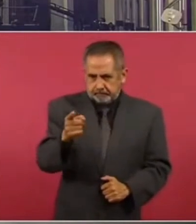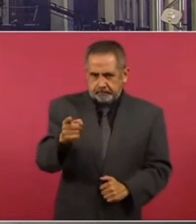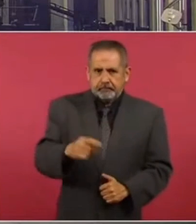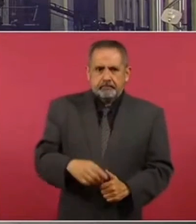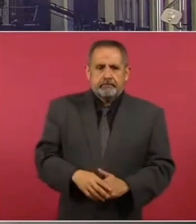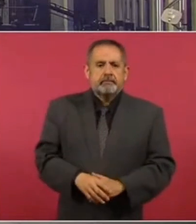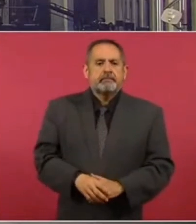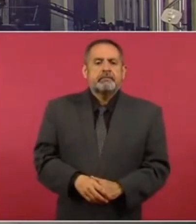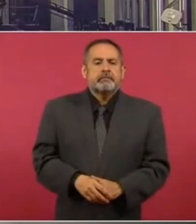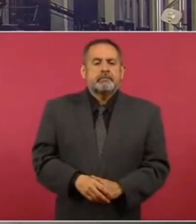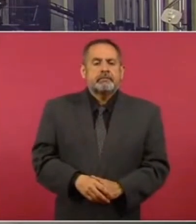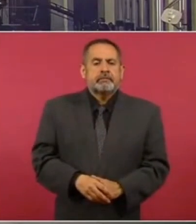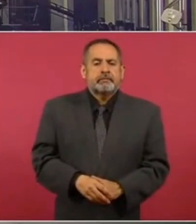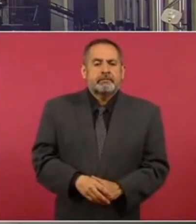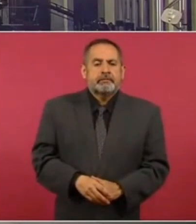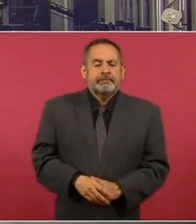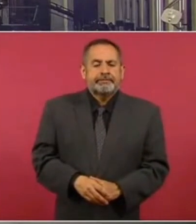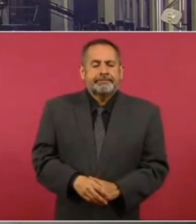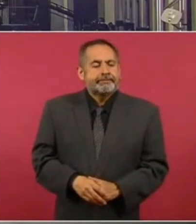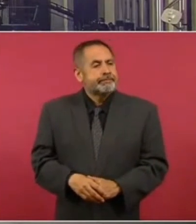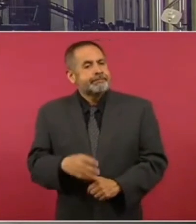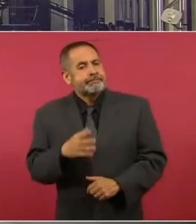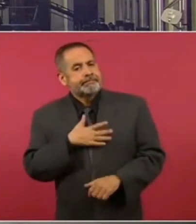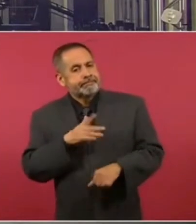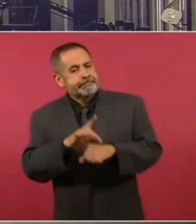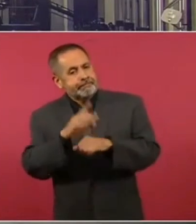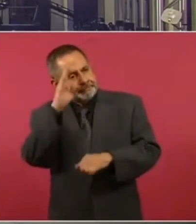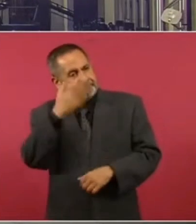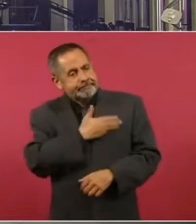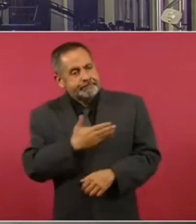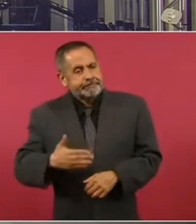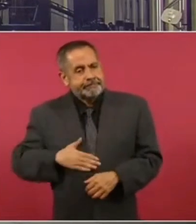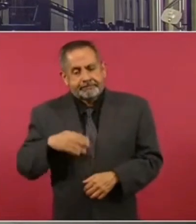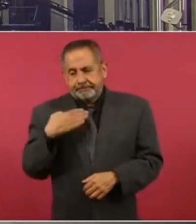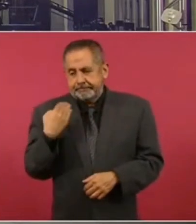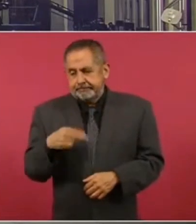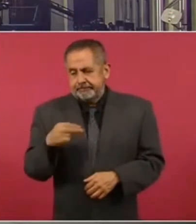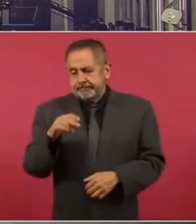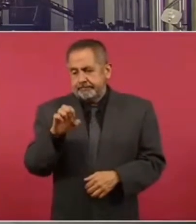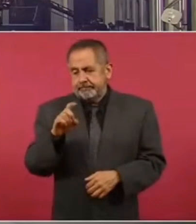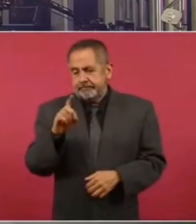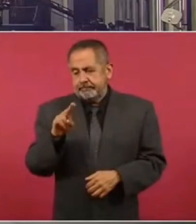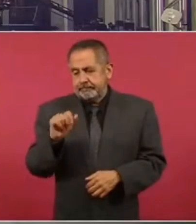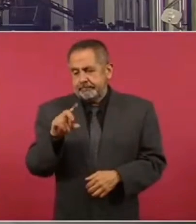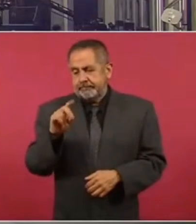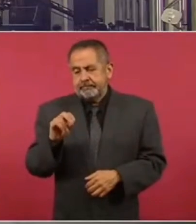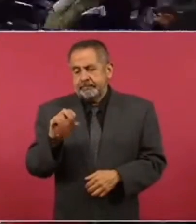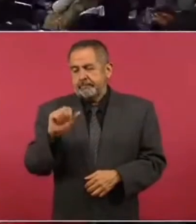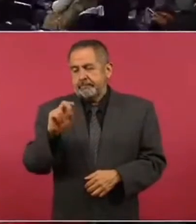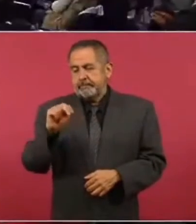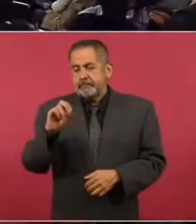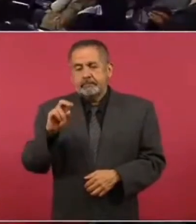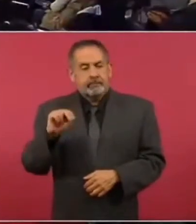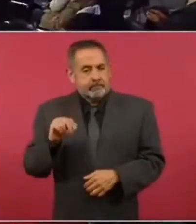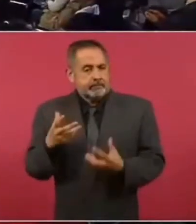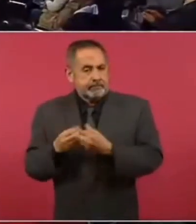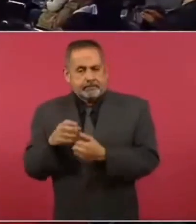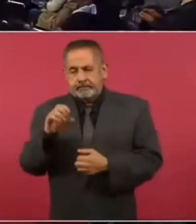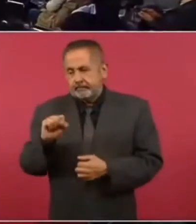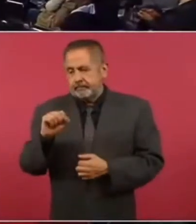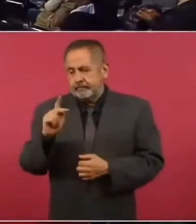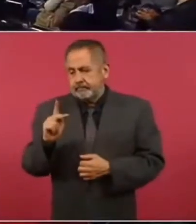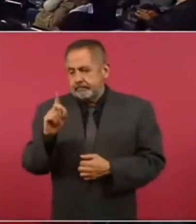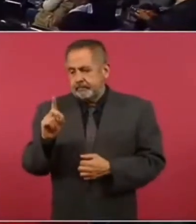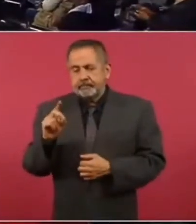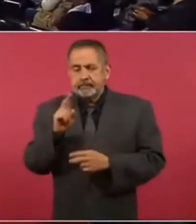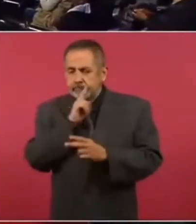Buenos días, señor presidente. Eduardo Esquivel Ancona, SDP Noticias. Mi primera pregunta es